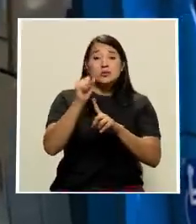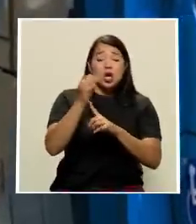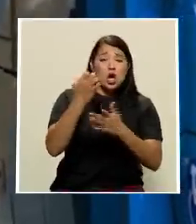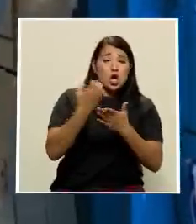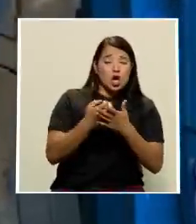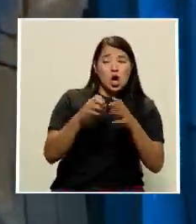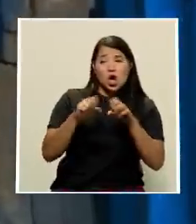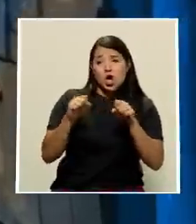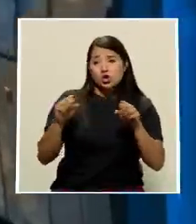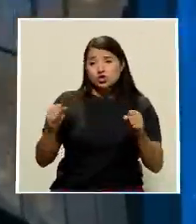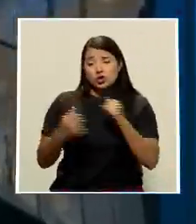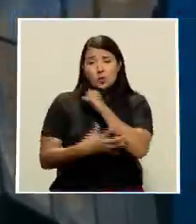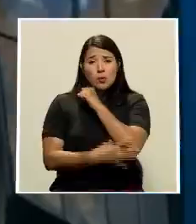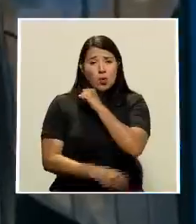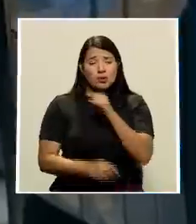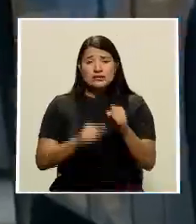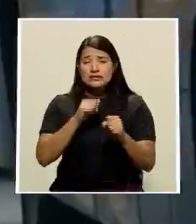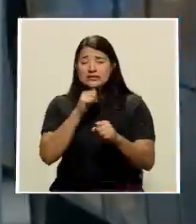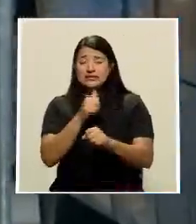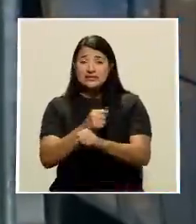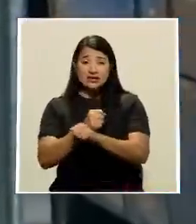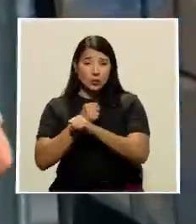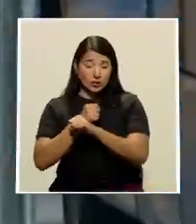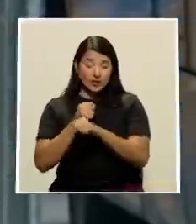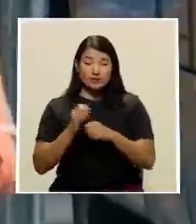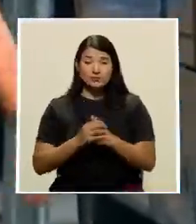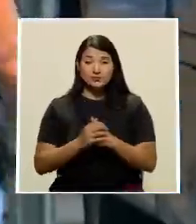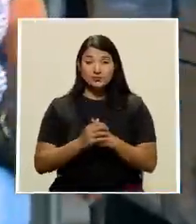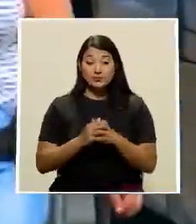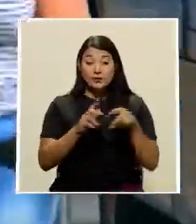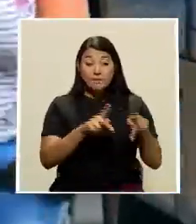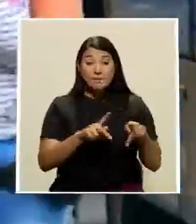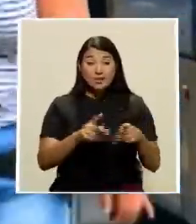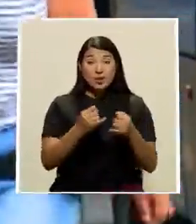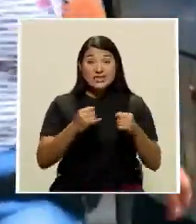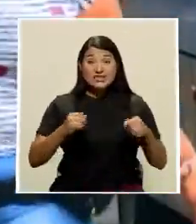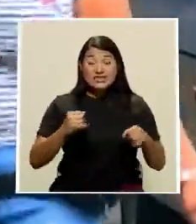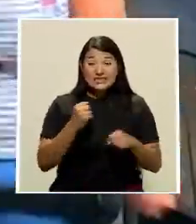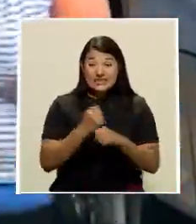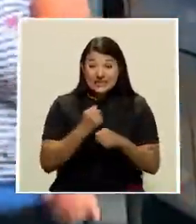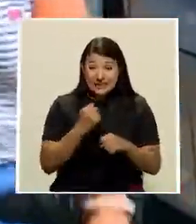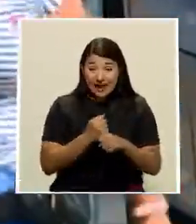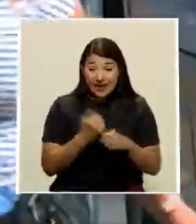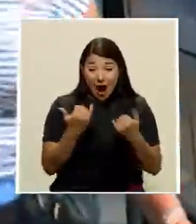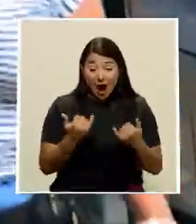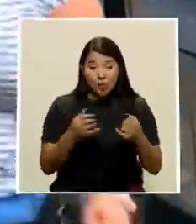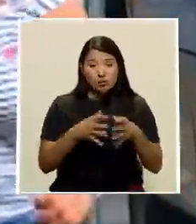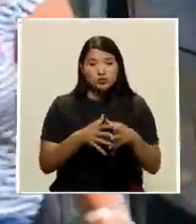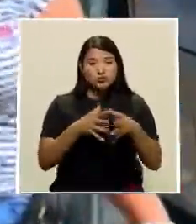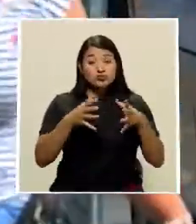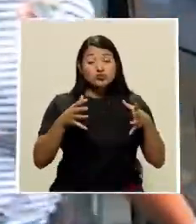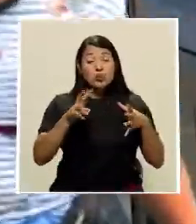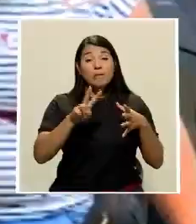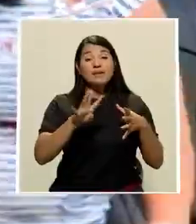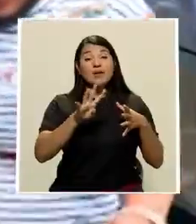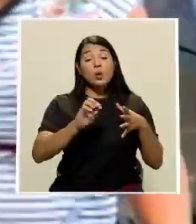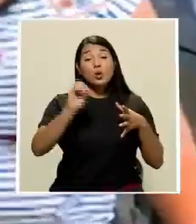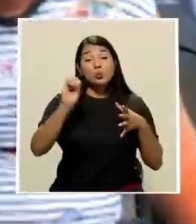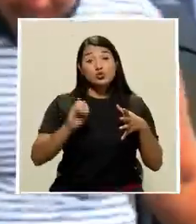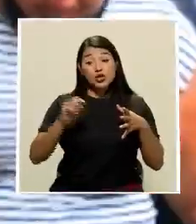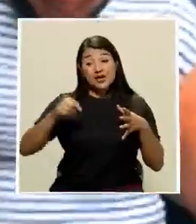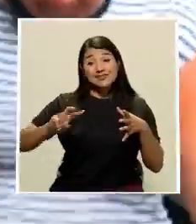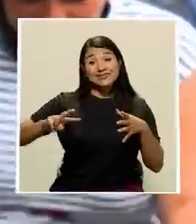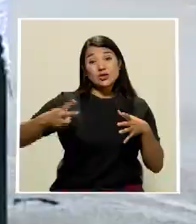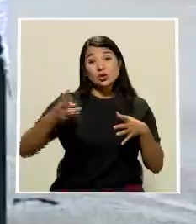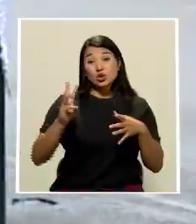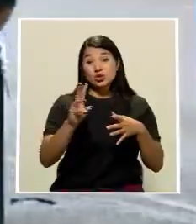la pobreza o la inseguridad. Cabe destacar que el desempleo alcanzó la cifra histórica del 24% durante el segundo trimestre